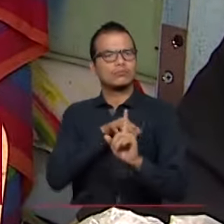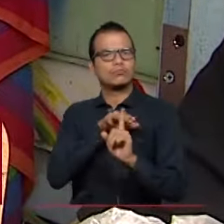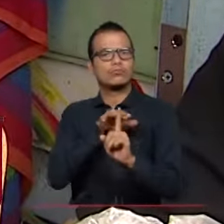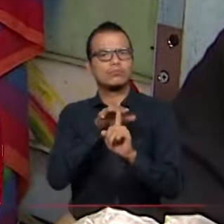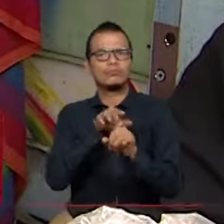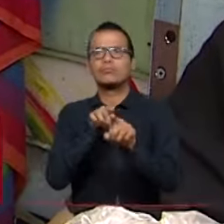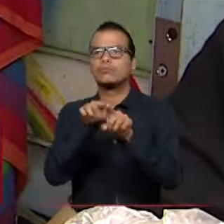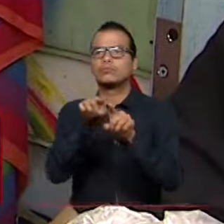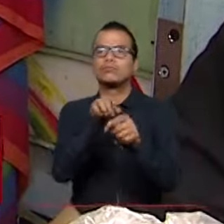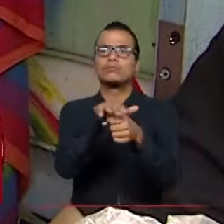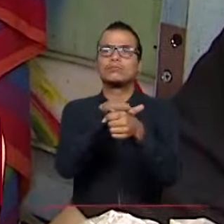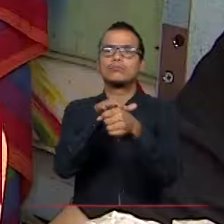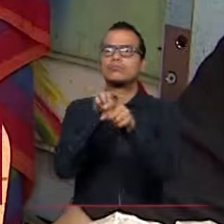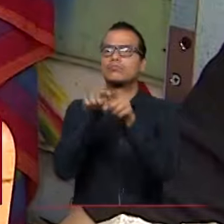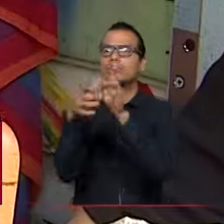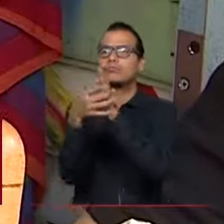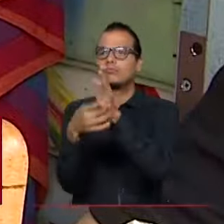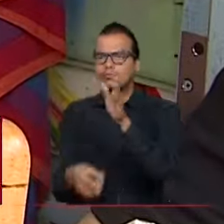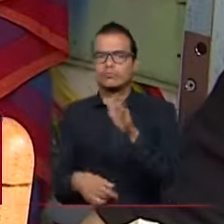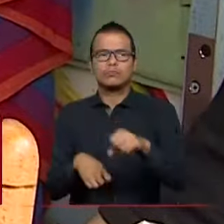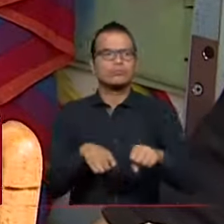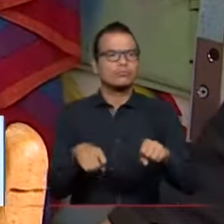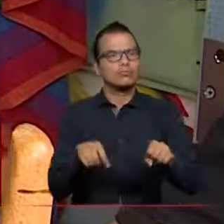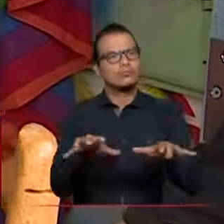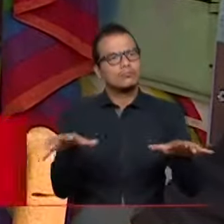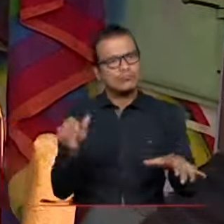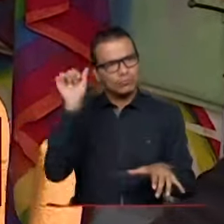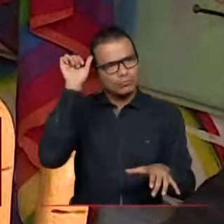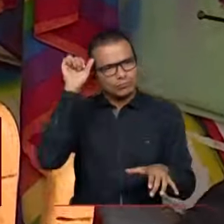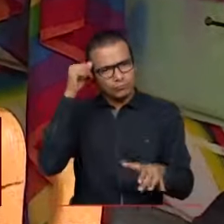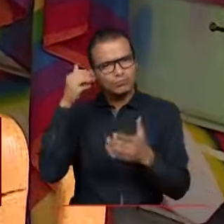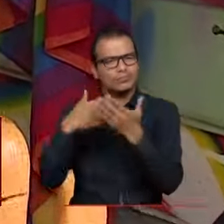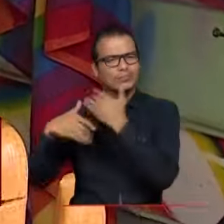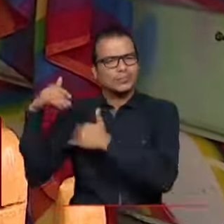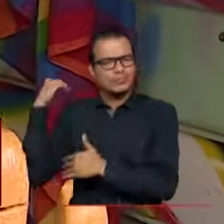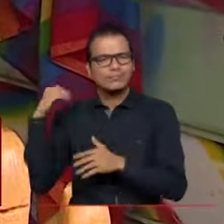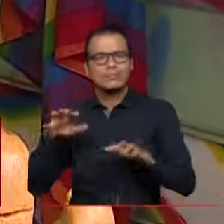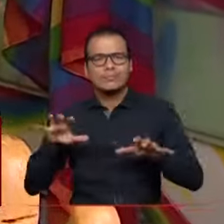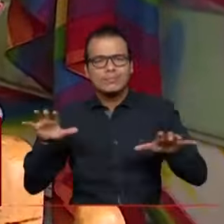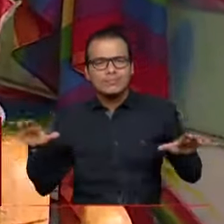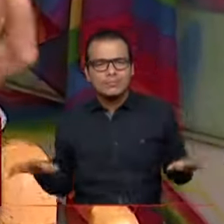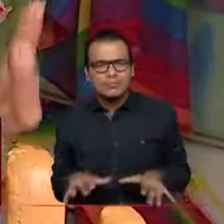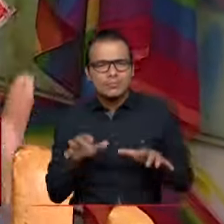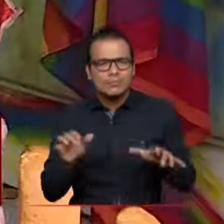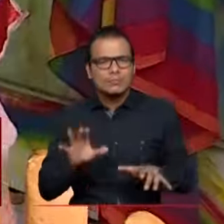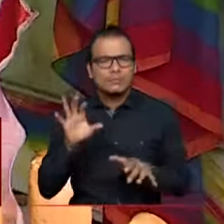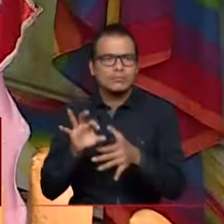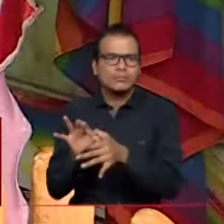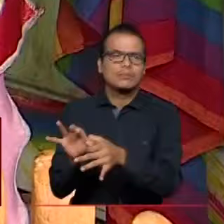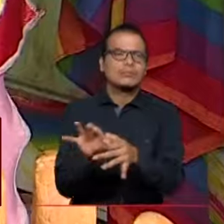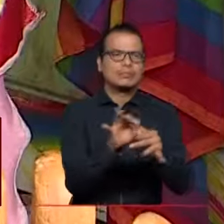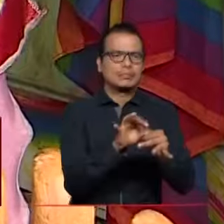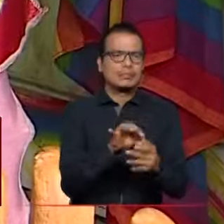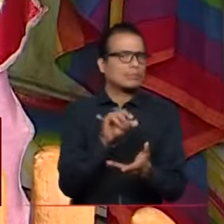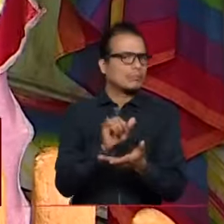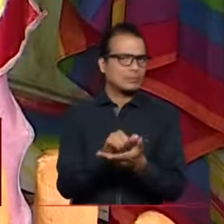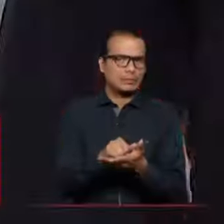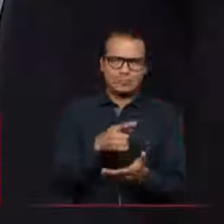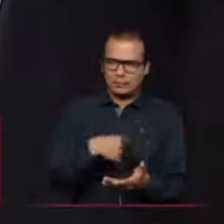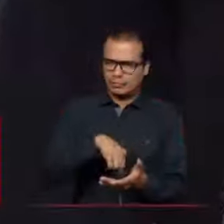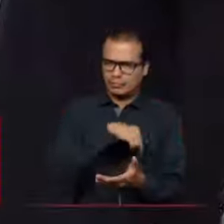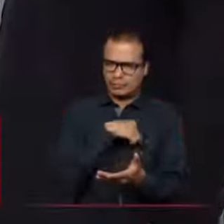barrios más vulnerables, haciendo la olla, reviviendo esos momentos de hermandad donde nos juntamos por una misma